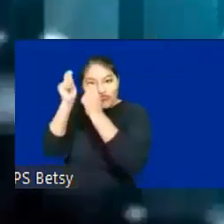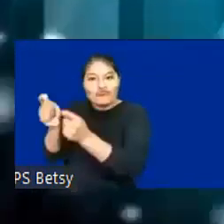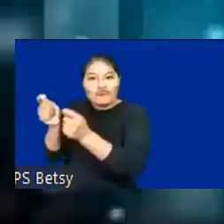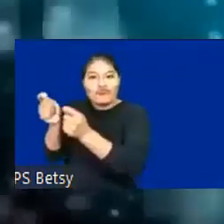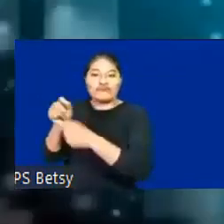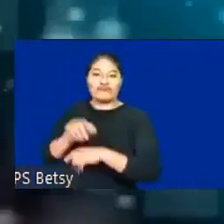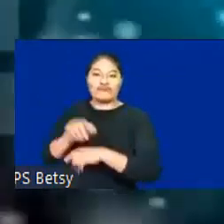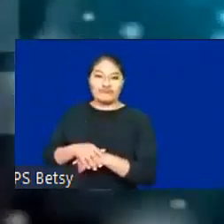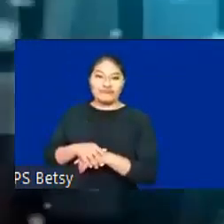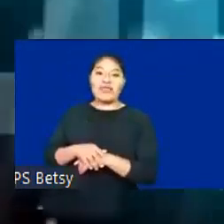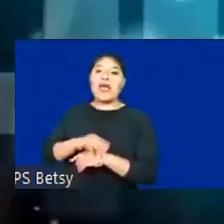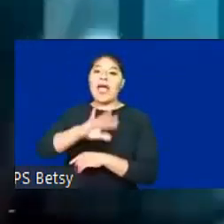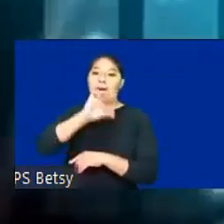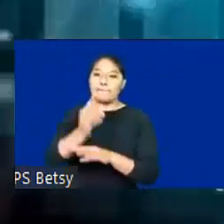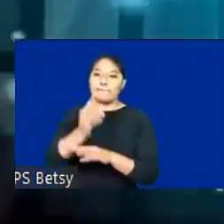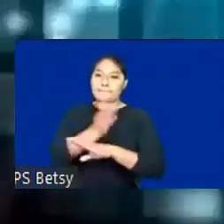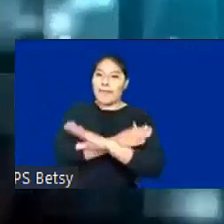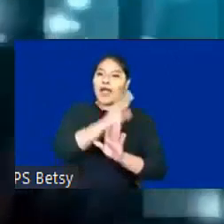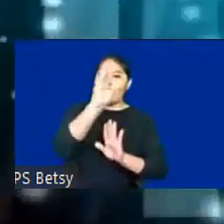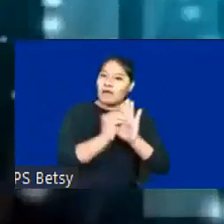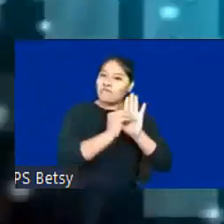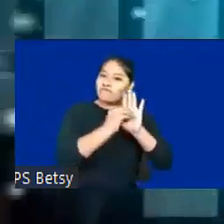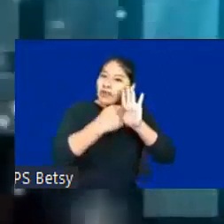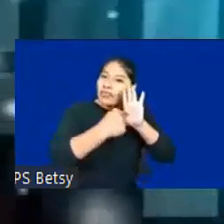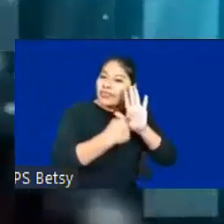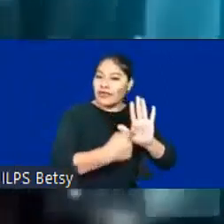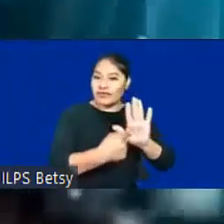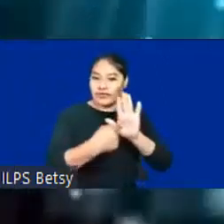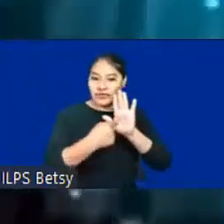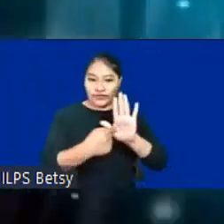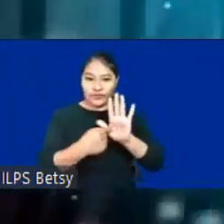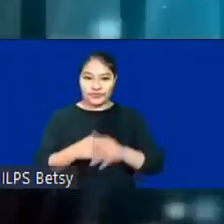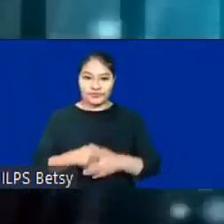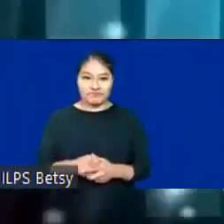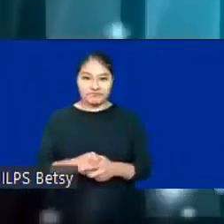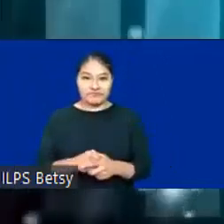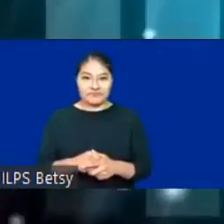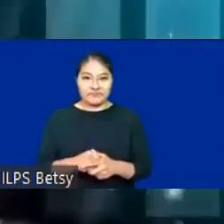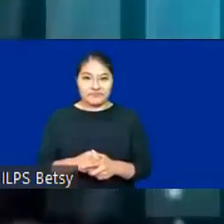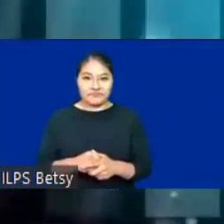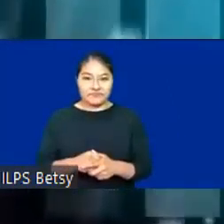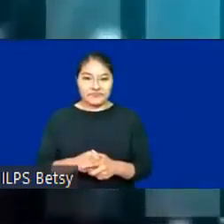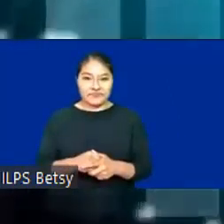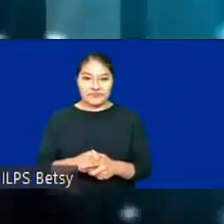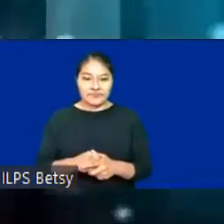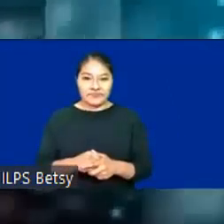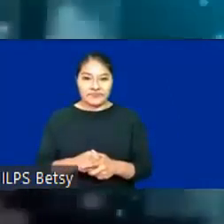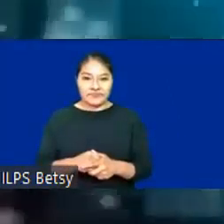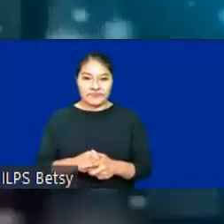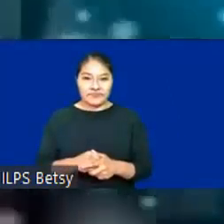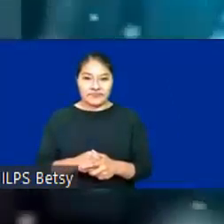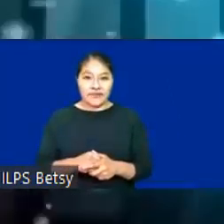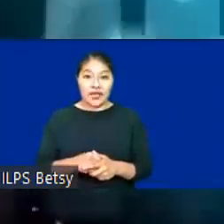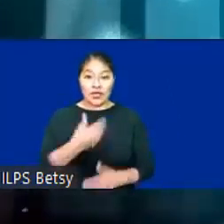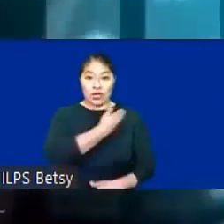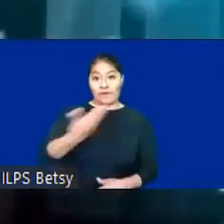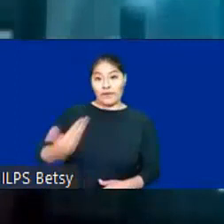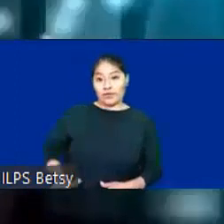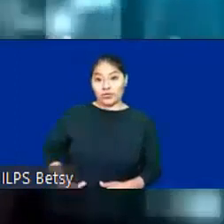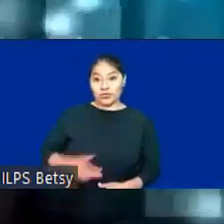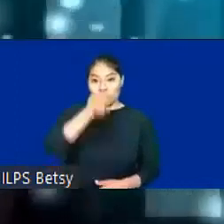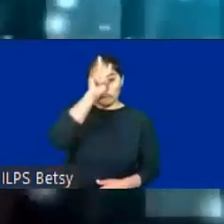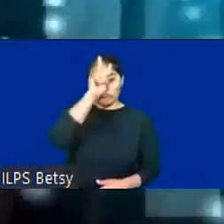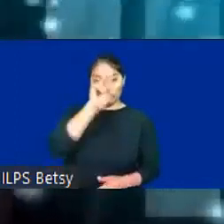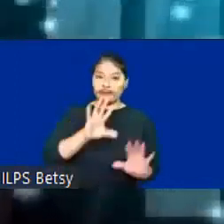en una integración o en un ecosistema que está compuesto por una serie de actores, tanto del sector público, el ciudadano mismo,